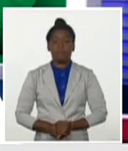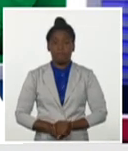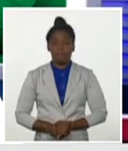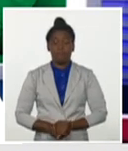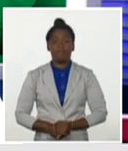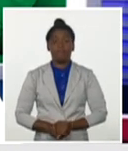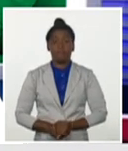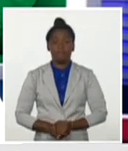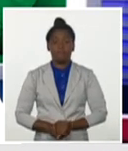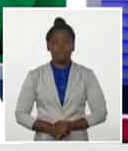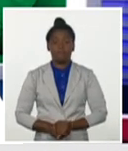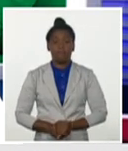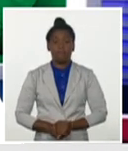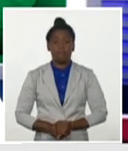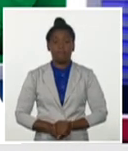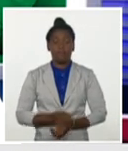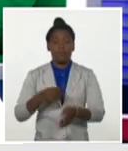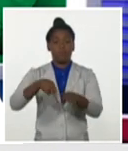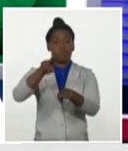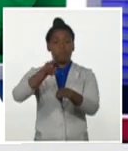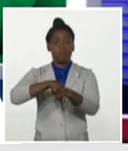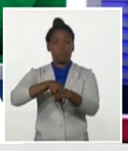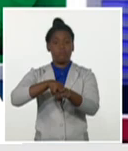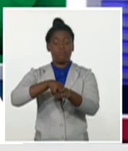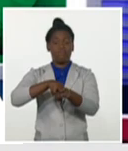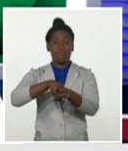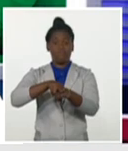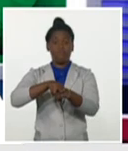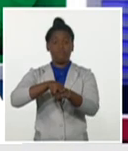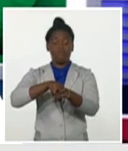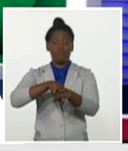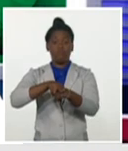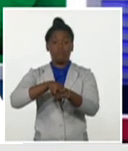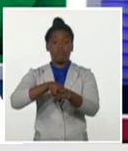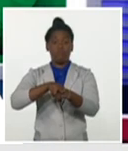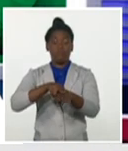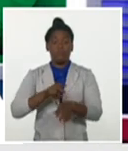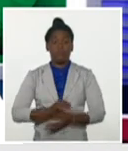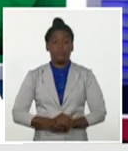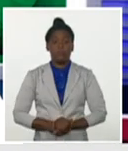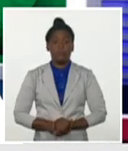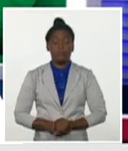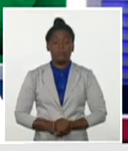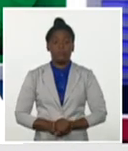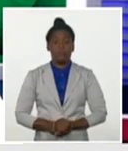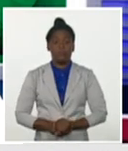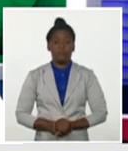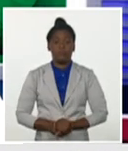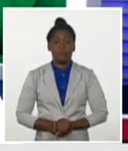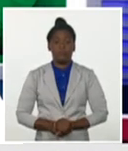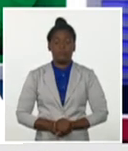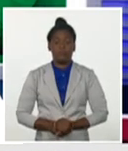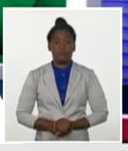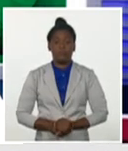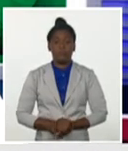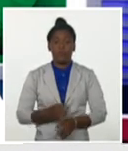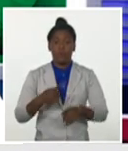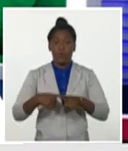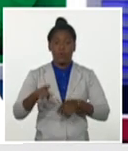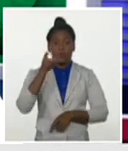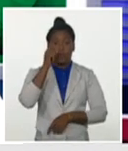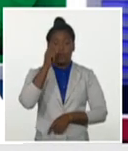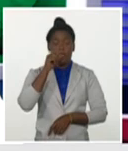de postración, una persona que estaba postrada. Fallece un paciente de 71 años de edad